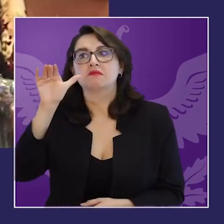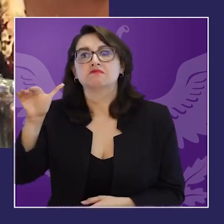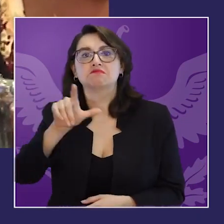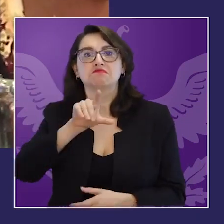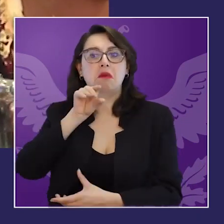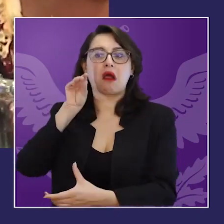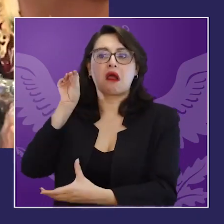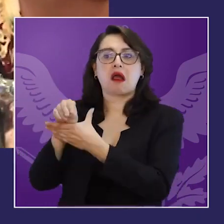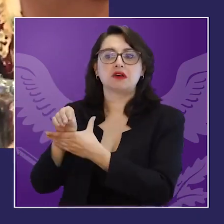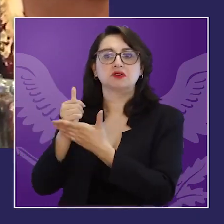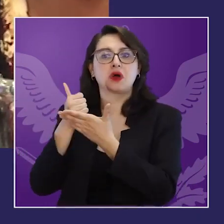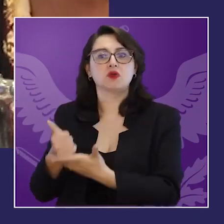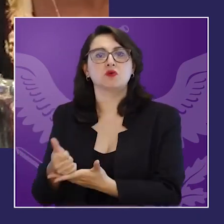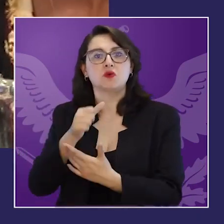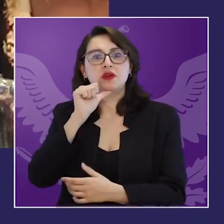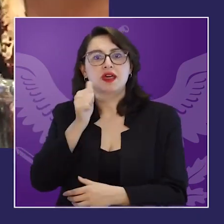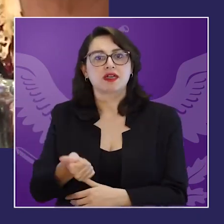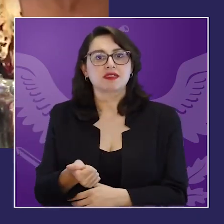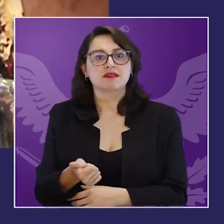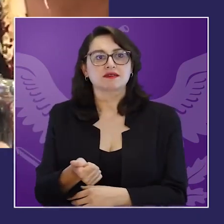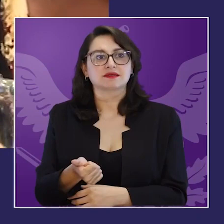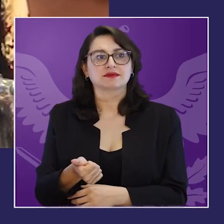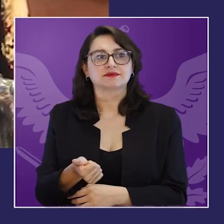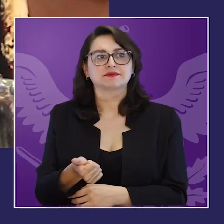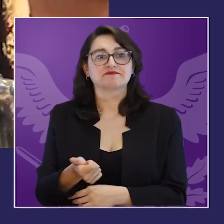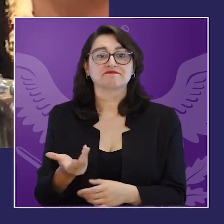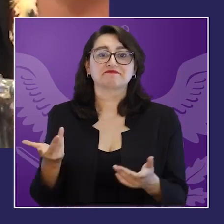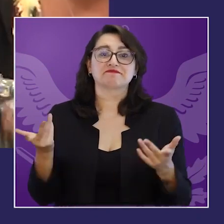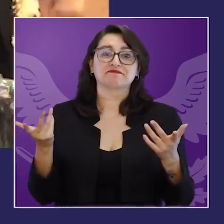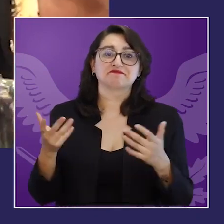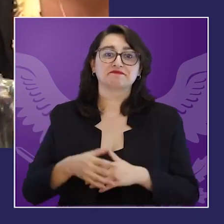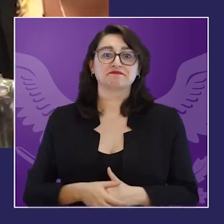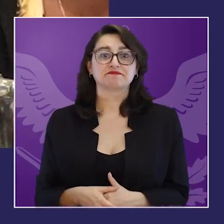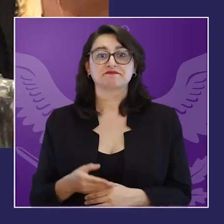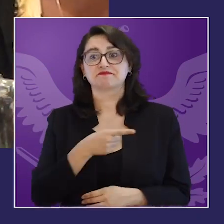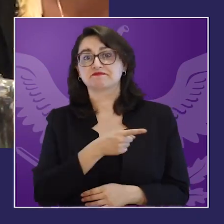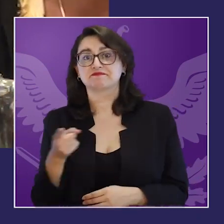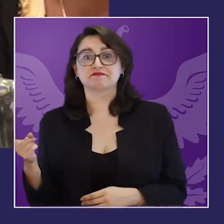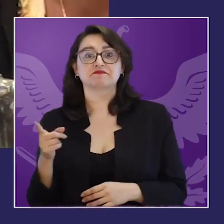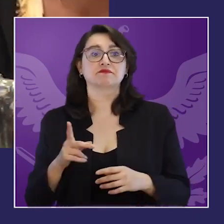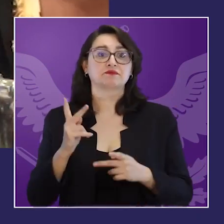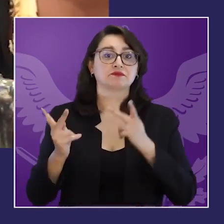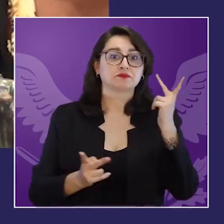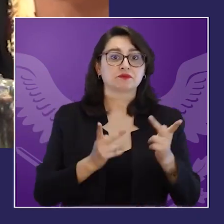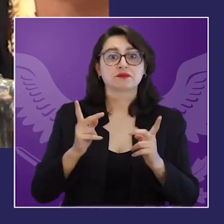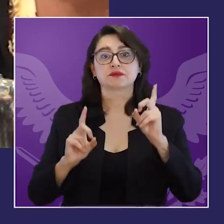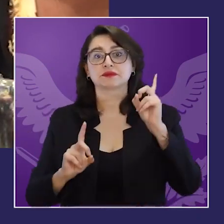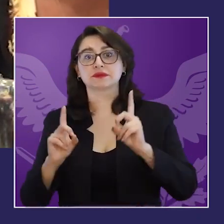sabía y que no consiguió ayuda. Entonces, dejo